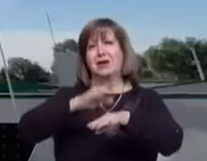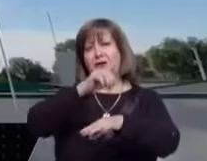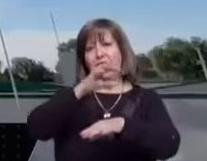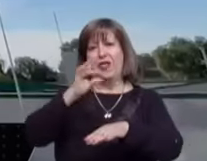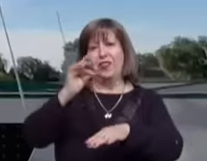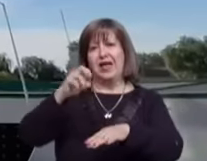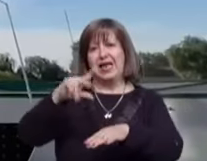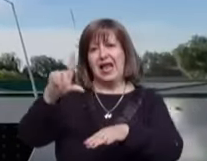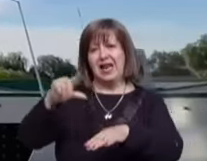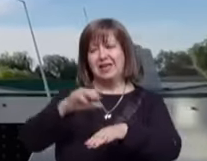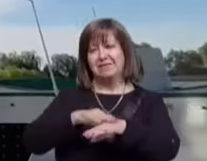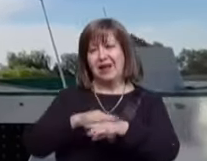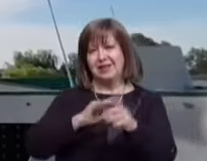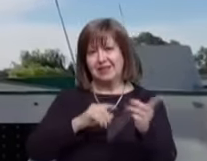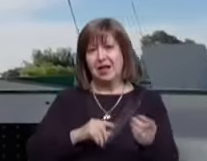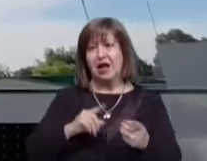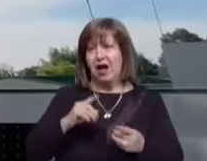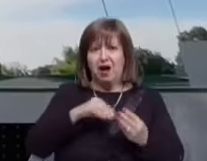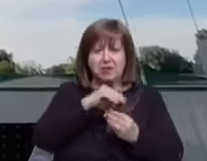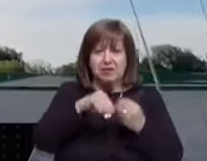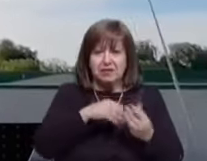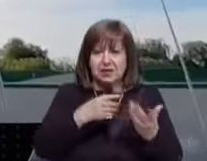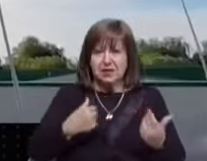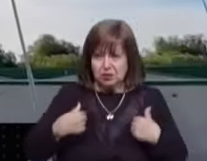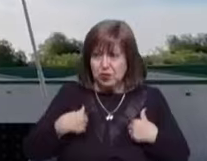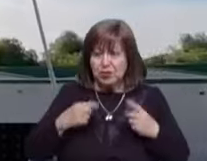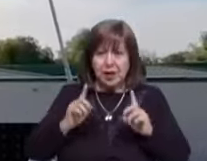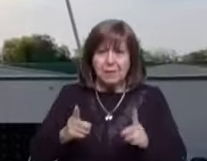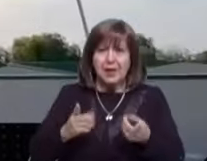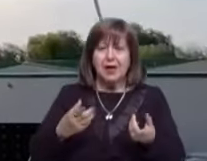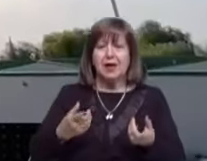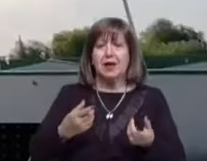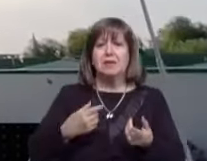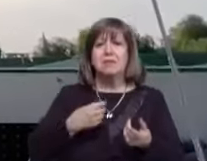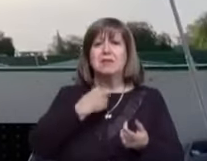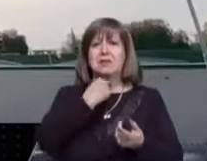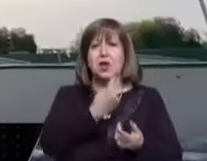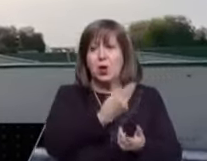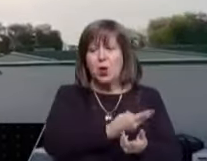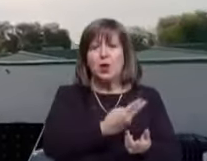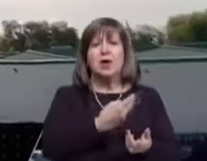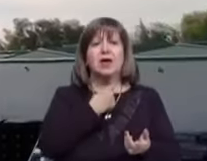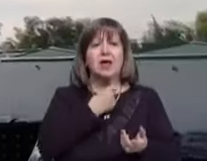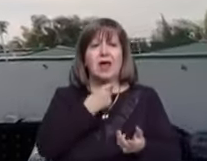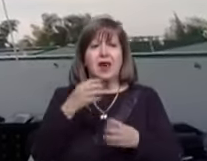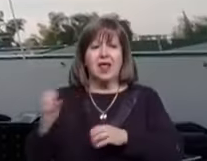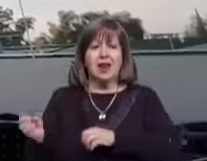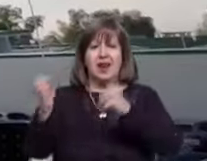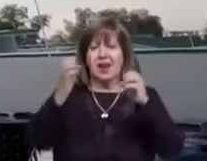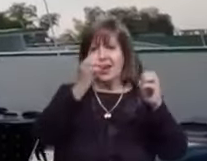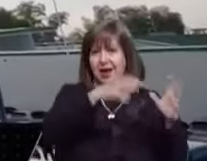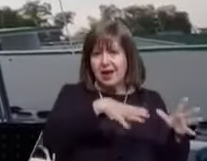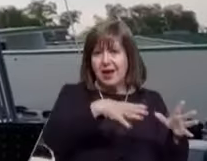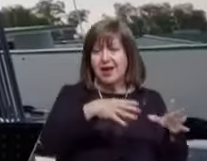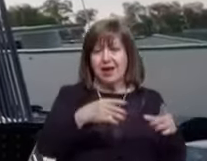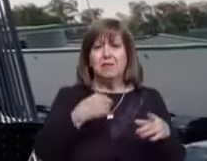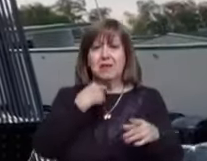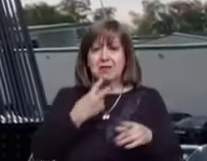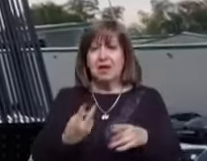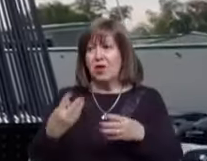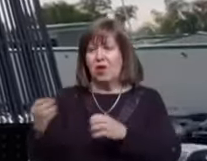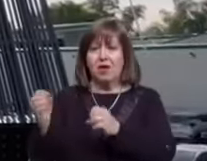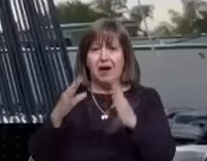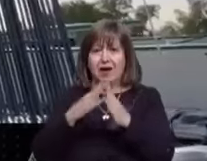obras tenemos proyectos familiares yo particularmente tengo mis chicos que que quieren mudarse que necesitamos mudarnos este que